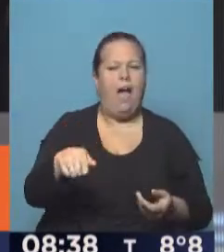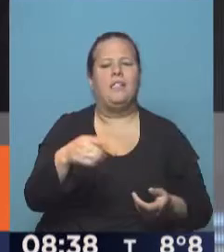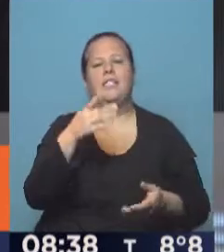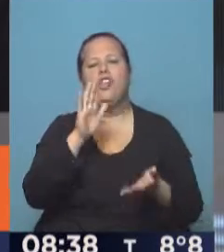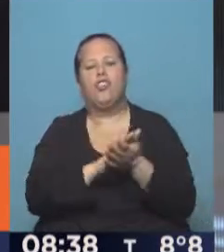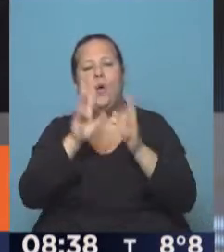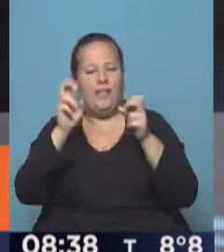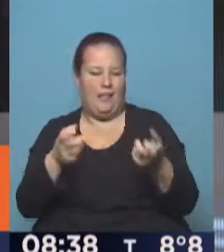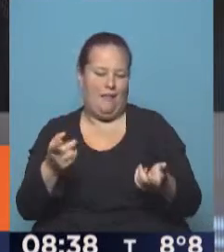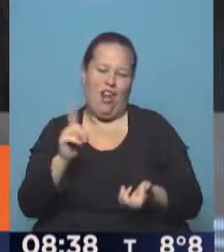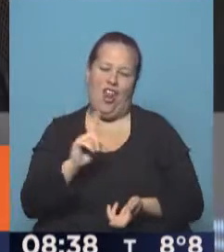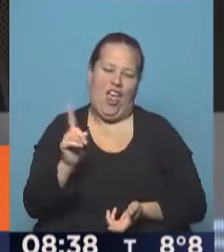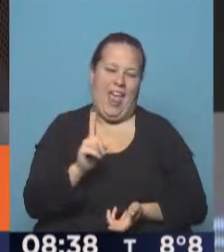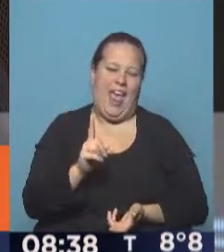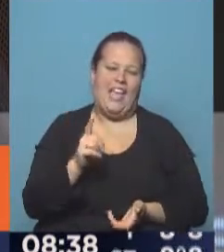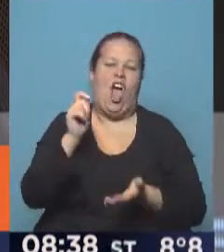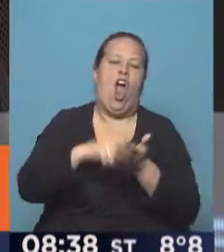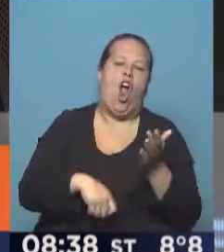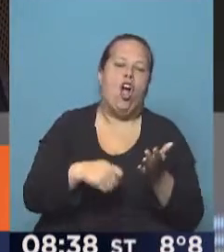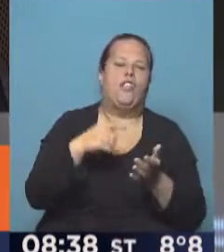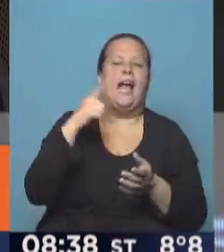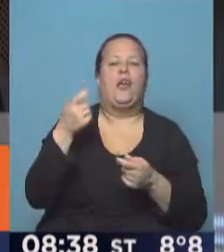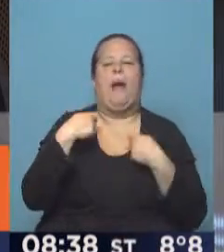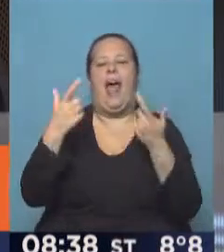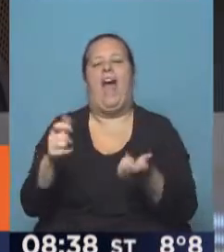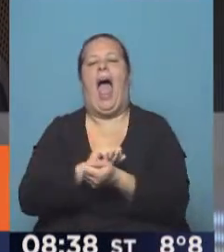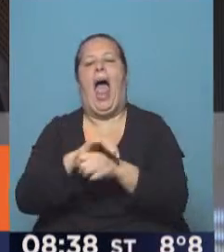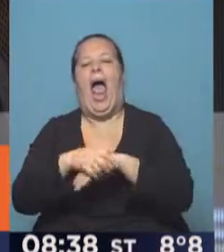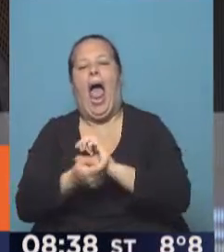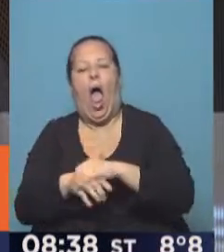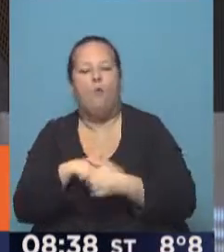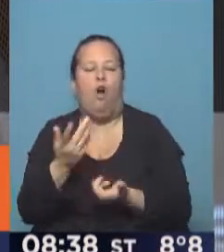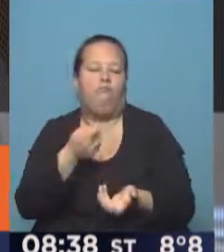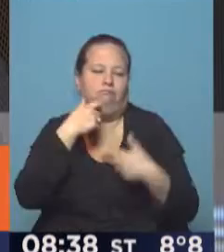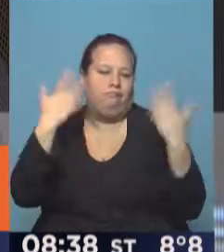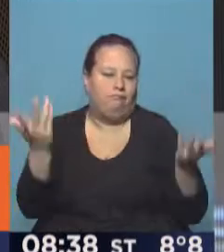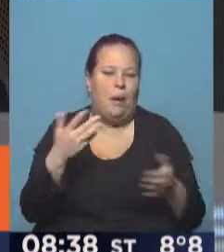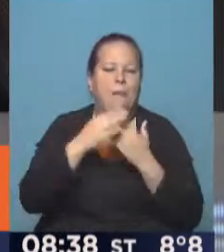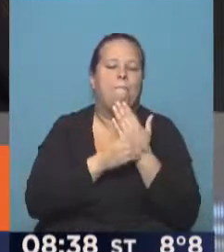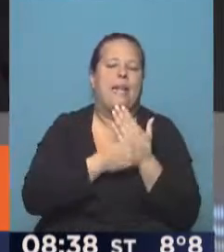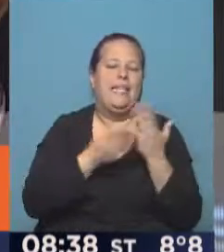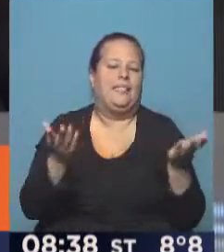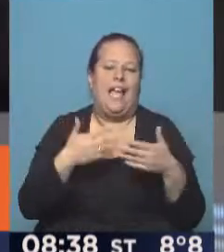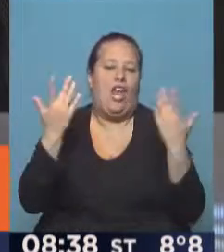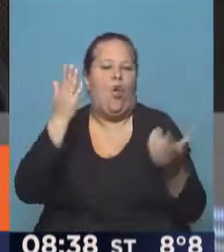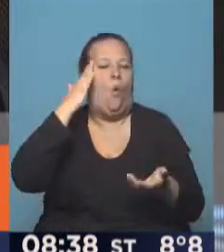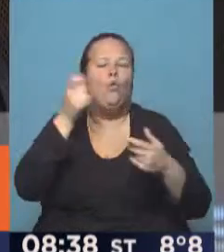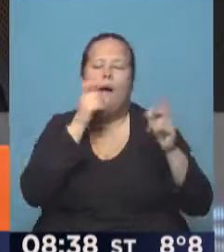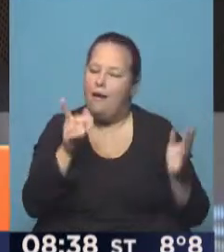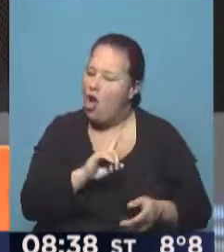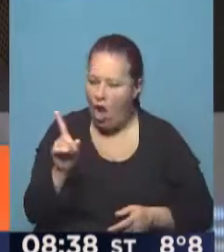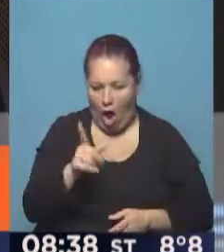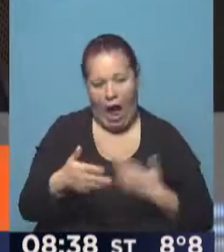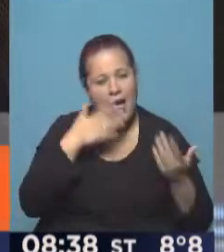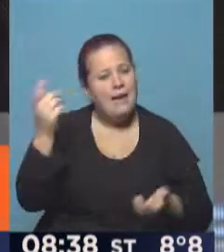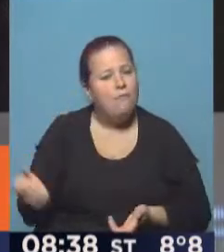con cuestiones que no son el contrato para la provisión de jabón para, qué sé yo, para el Ministerio de Cultura. Estamos